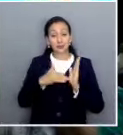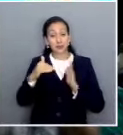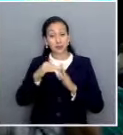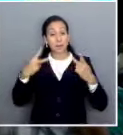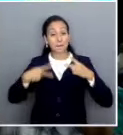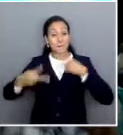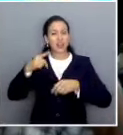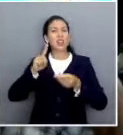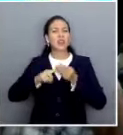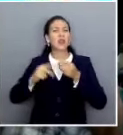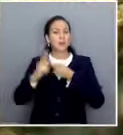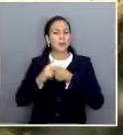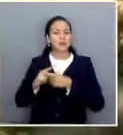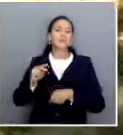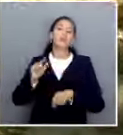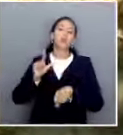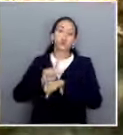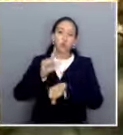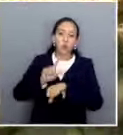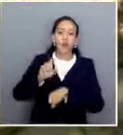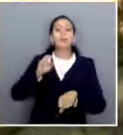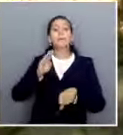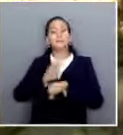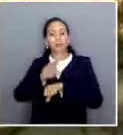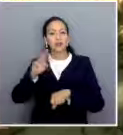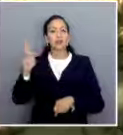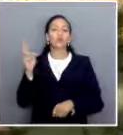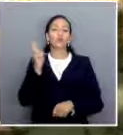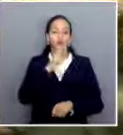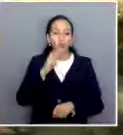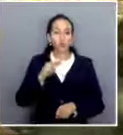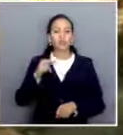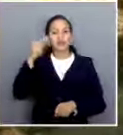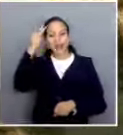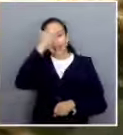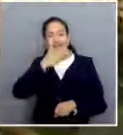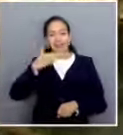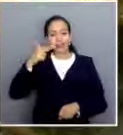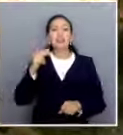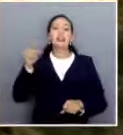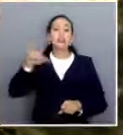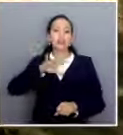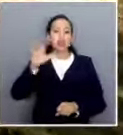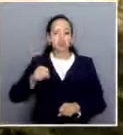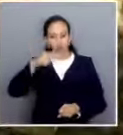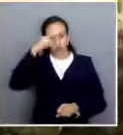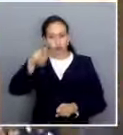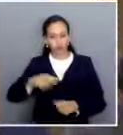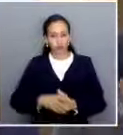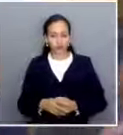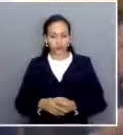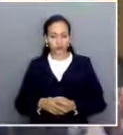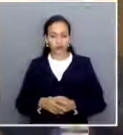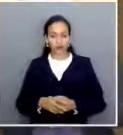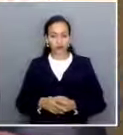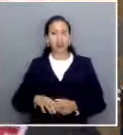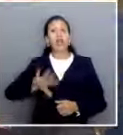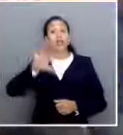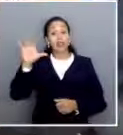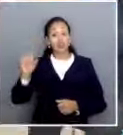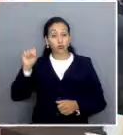Venezuela, Ecuador, Rusia, China, Haití y Sudáfrica. En tanto, especialistas alertaron sobre el fenómeno